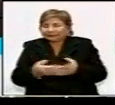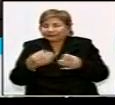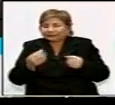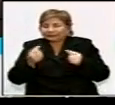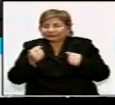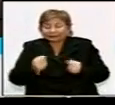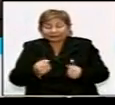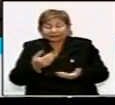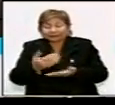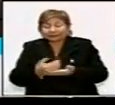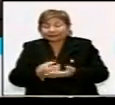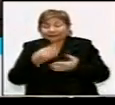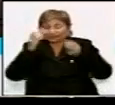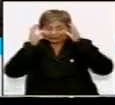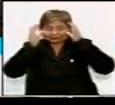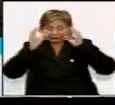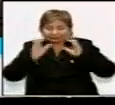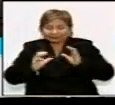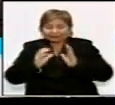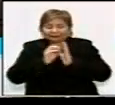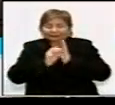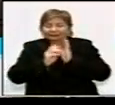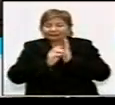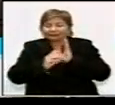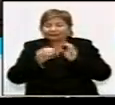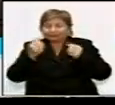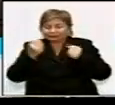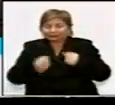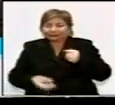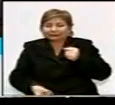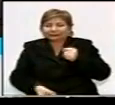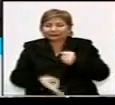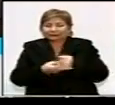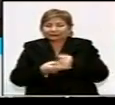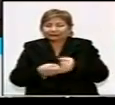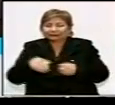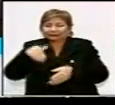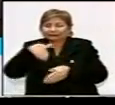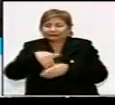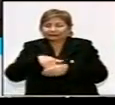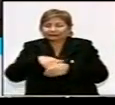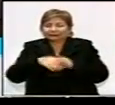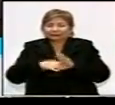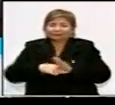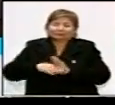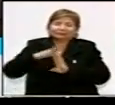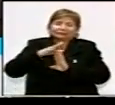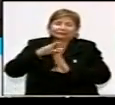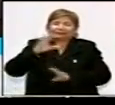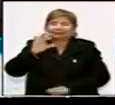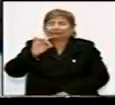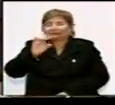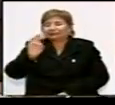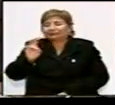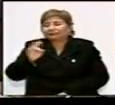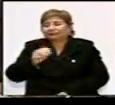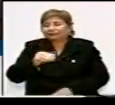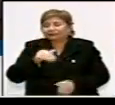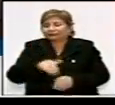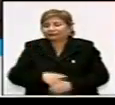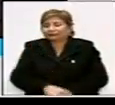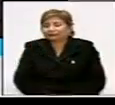podamos llegar a un texto definitivo que nos asegure una votación superior a los 87 votos